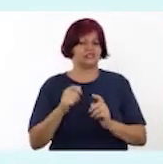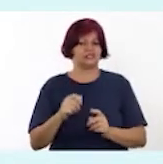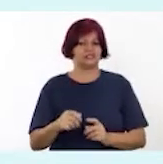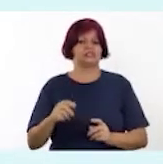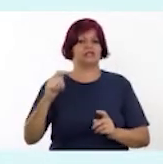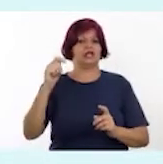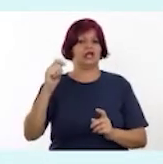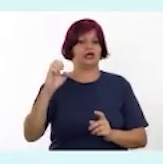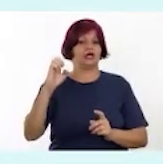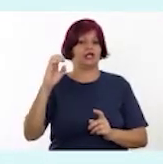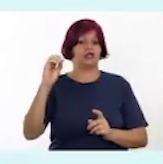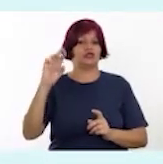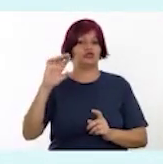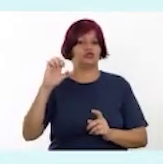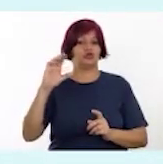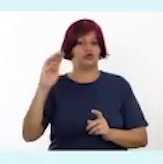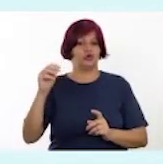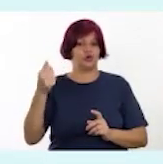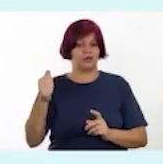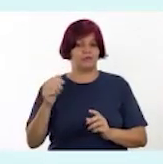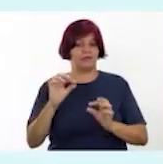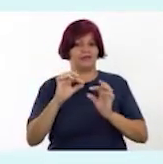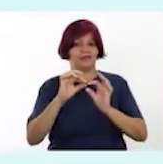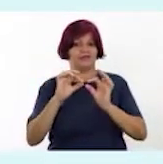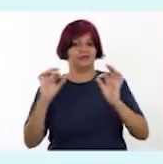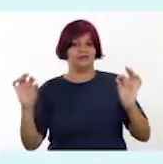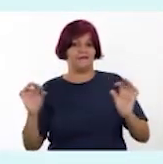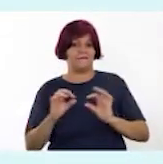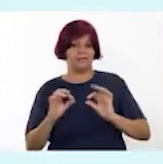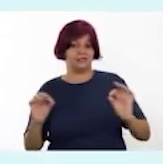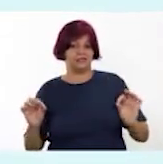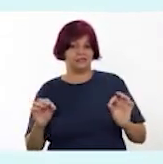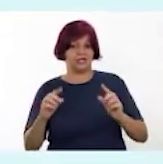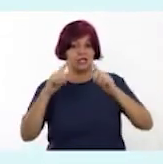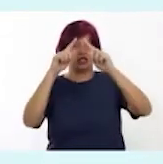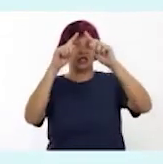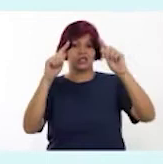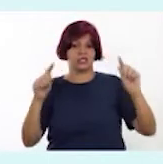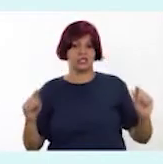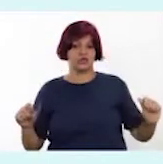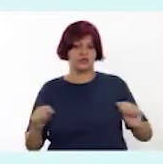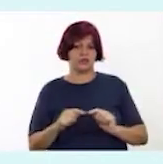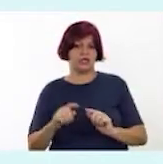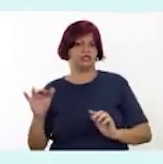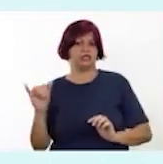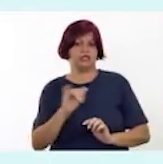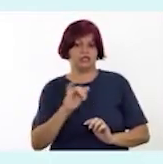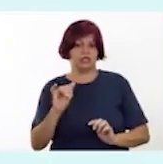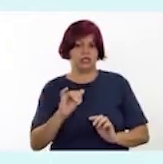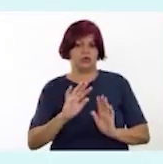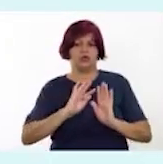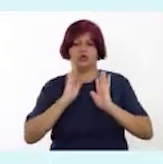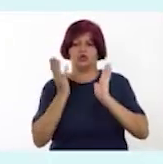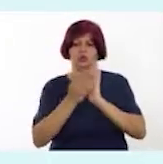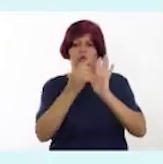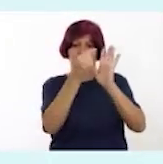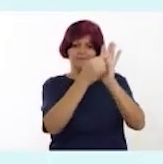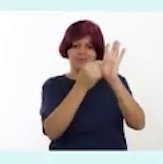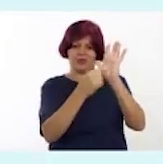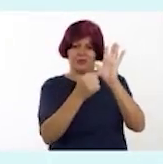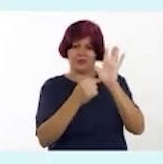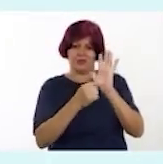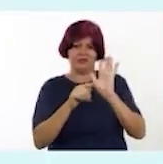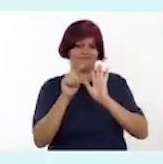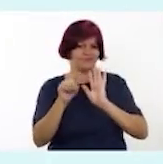las transversales y la semejanza de triángulos, pero aplicando también todas las propiedades y todas las relaciones de la